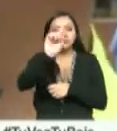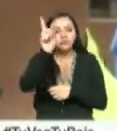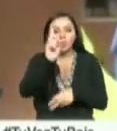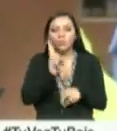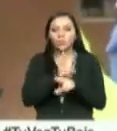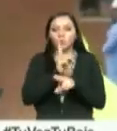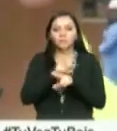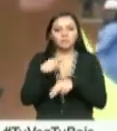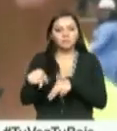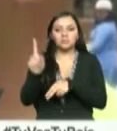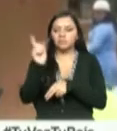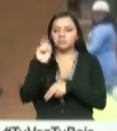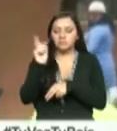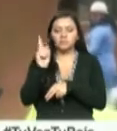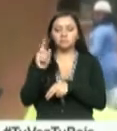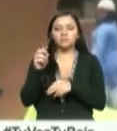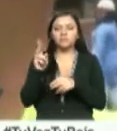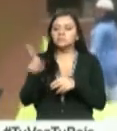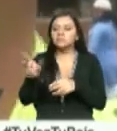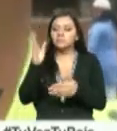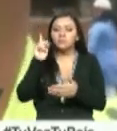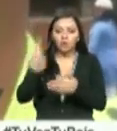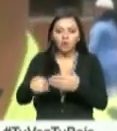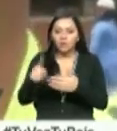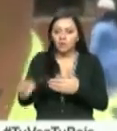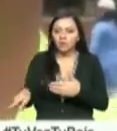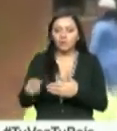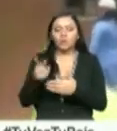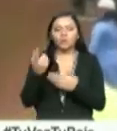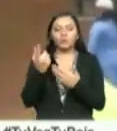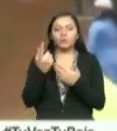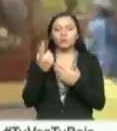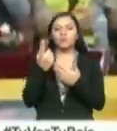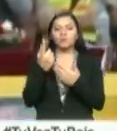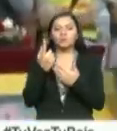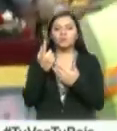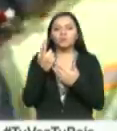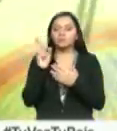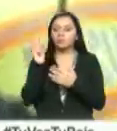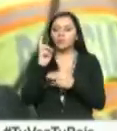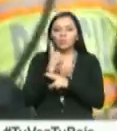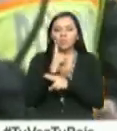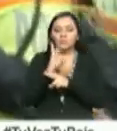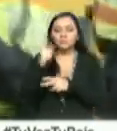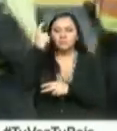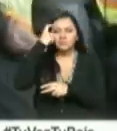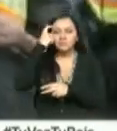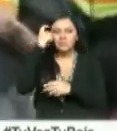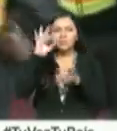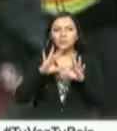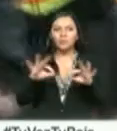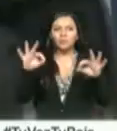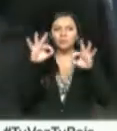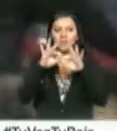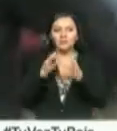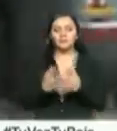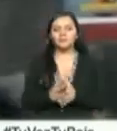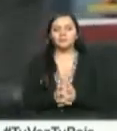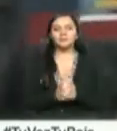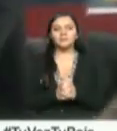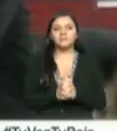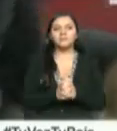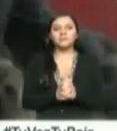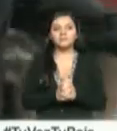más utilizan este tipo de fuegos artificiales, para concientizarles que